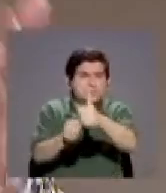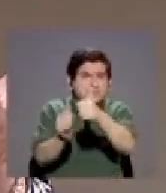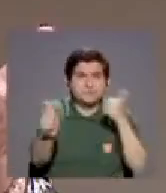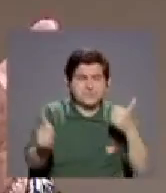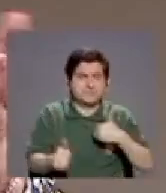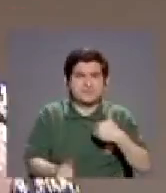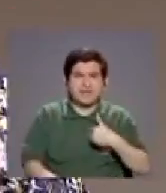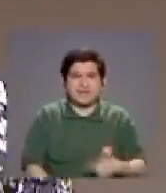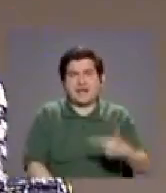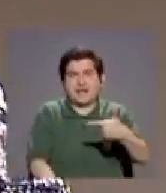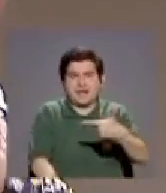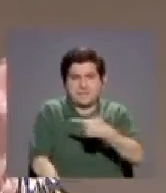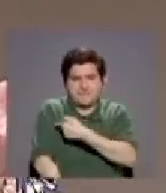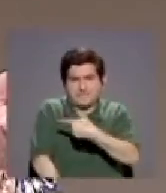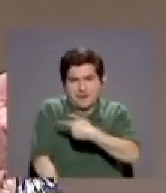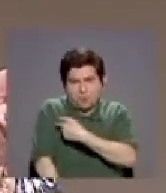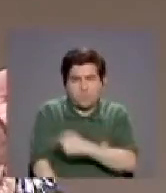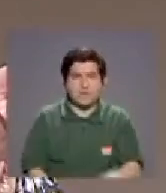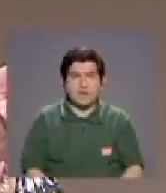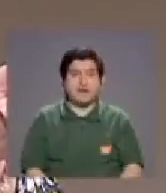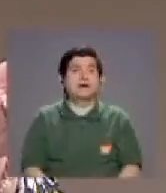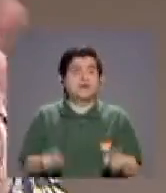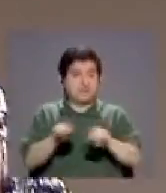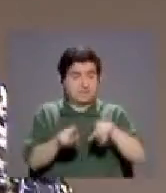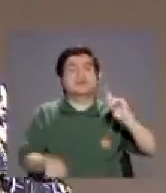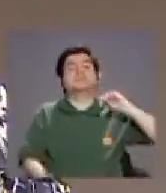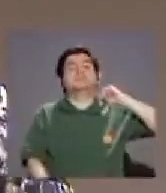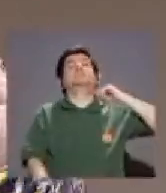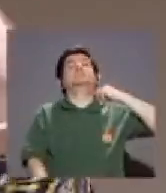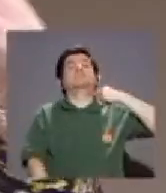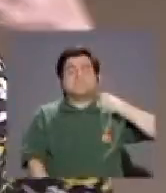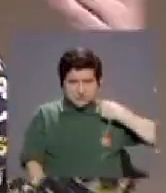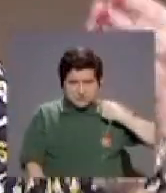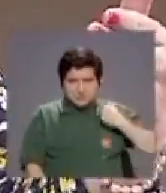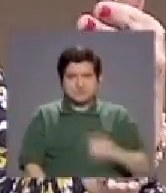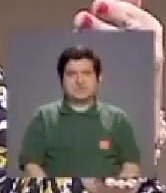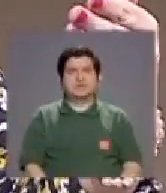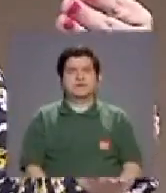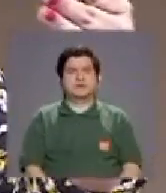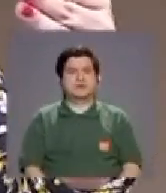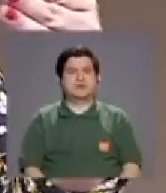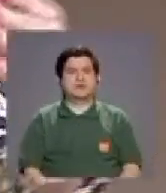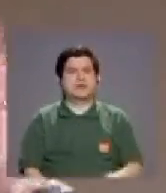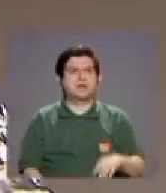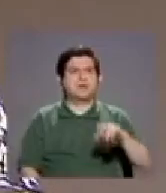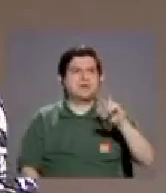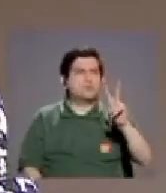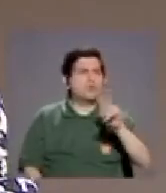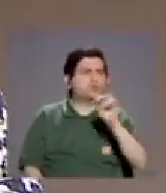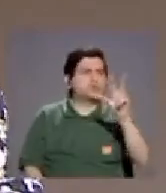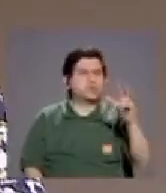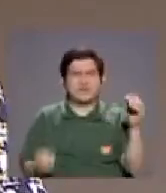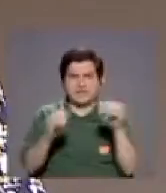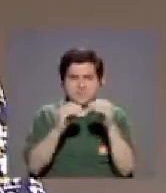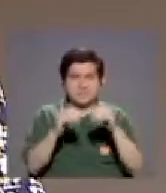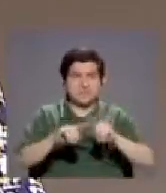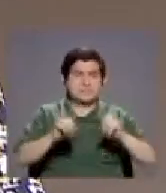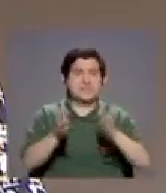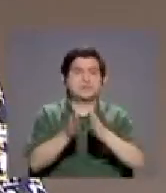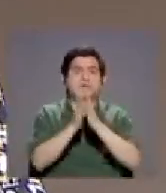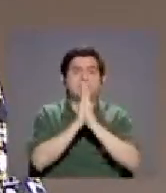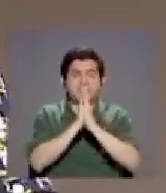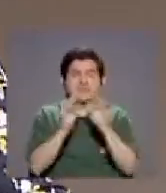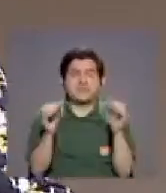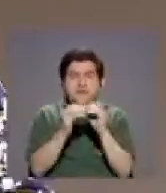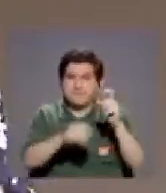una vacuna. Por otro lado, es una vacuna costosa y vienen 2 o 3 vacunas más, pero posiblemente se les va a pedir más